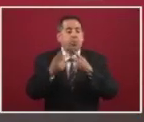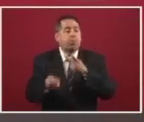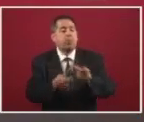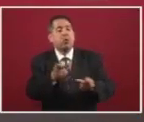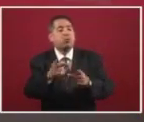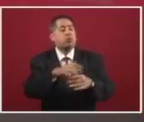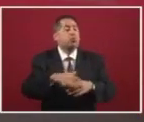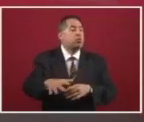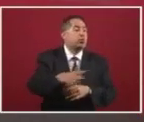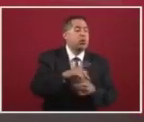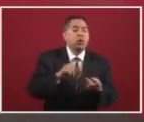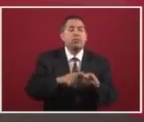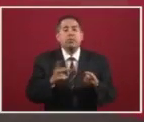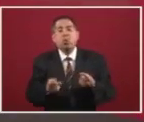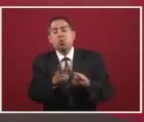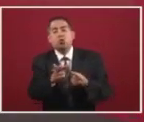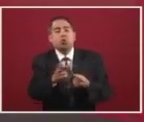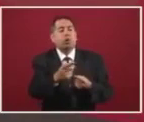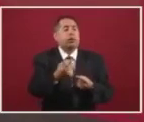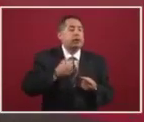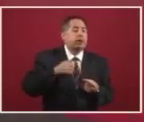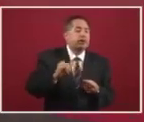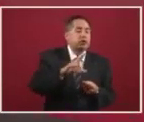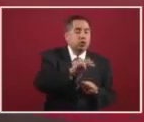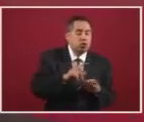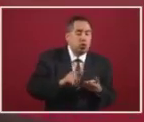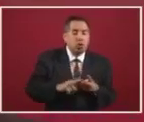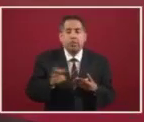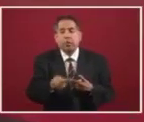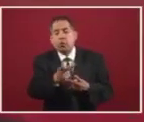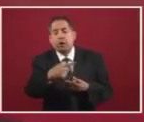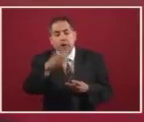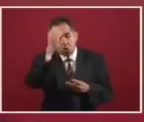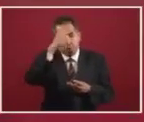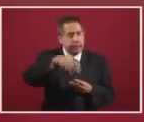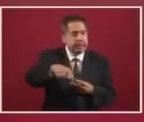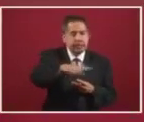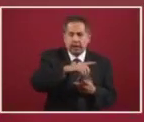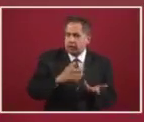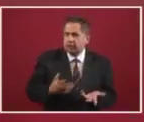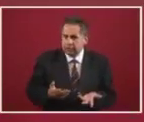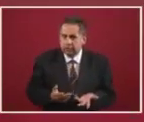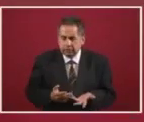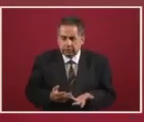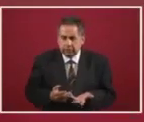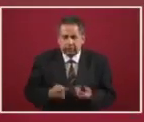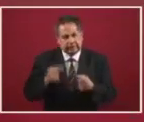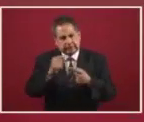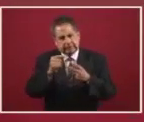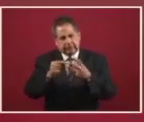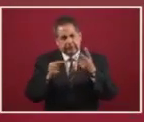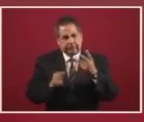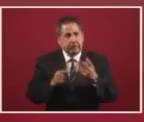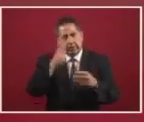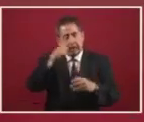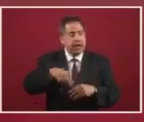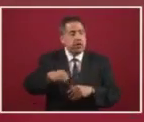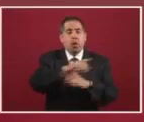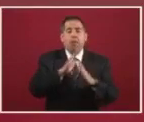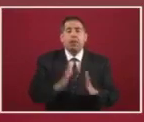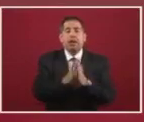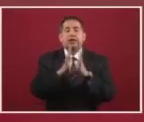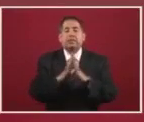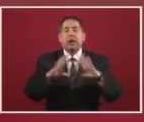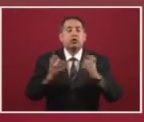de plebiscito, de referéndum, todos estos métodos de participación